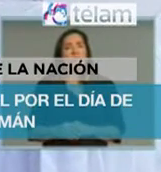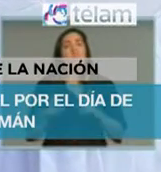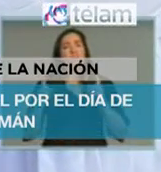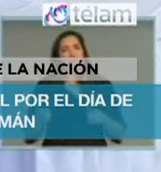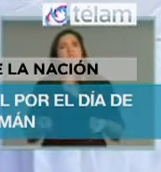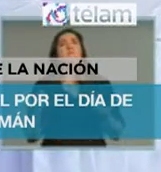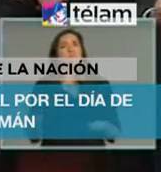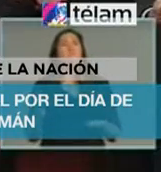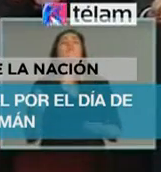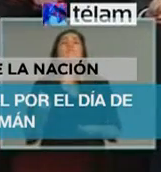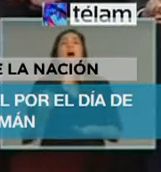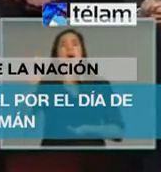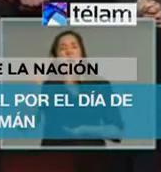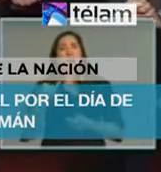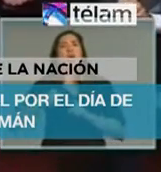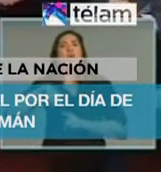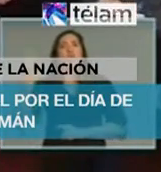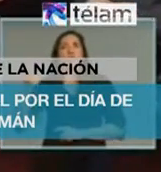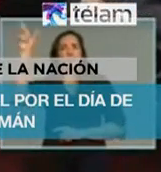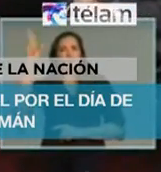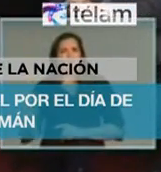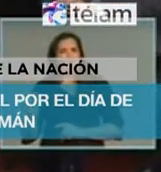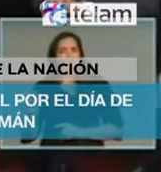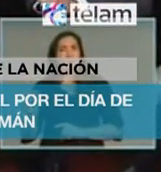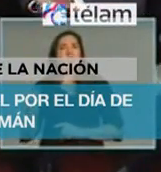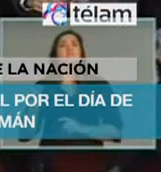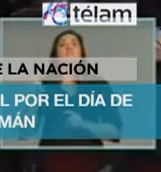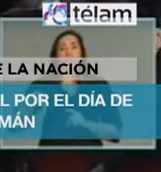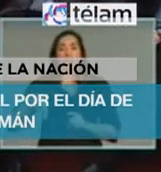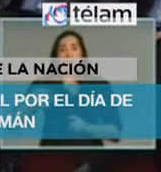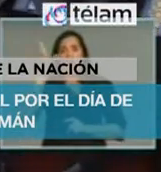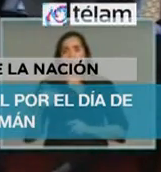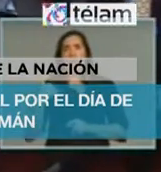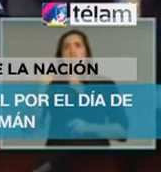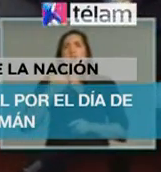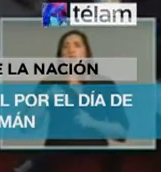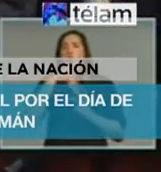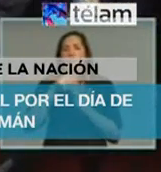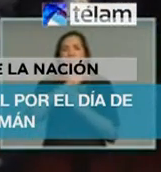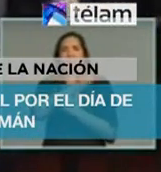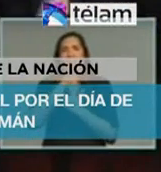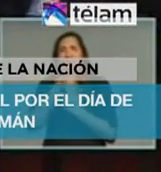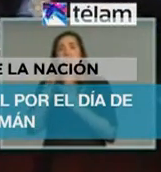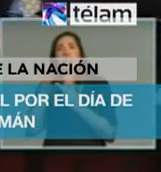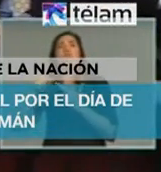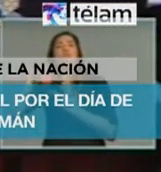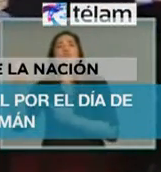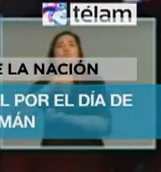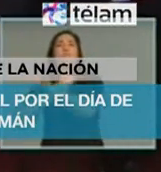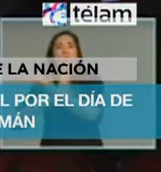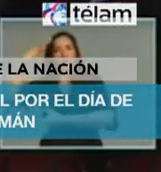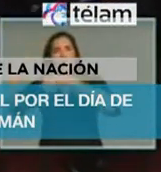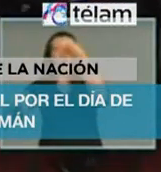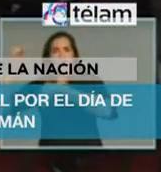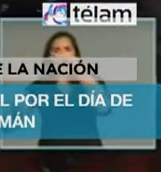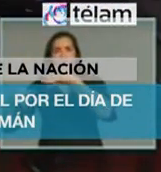hay otro Estado y otro poder, que es el Poder Judicial, que también, sin renunciar a la independencia que tienen que tener los